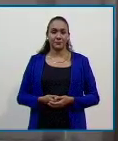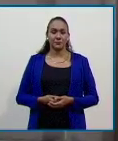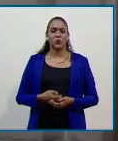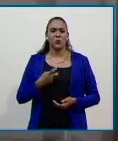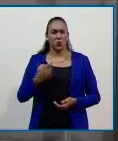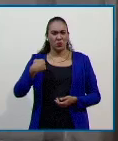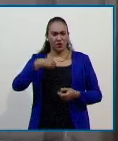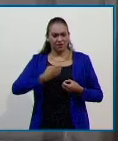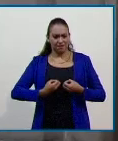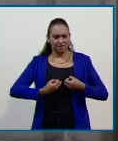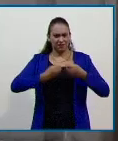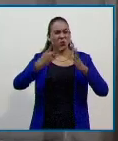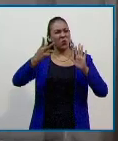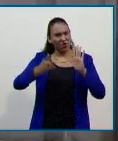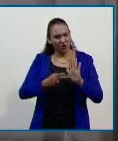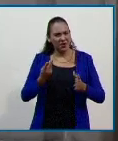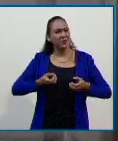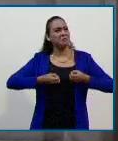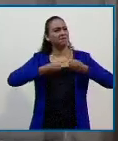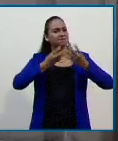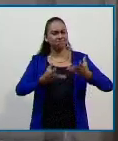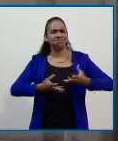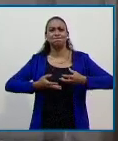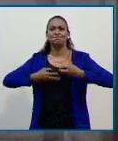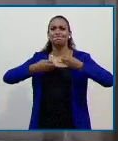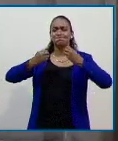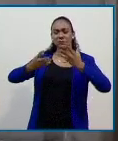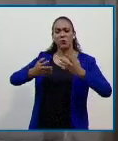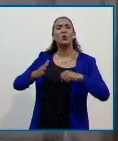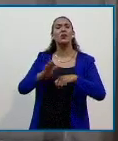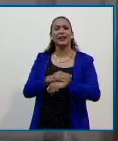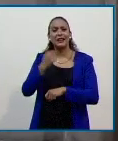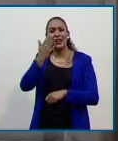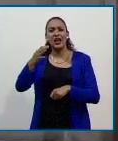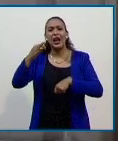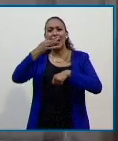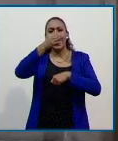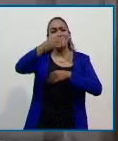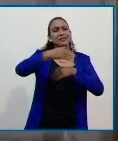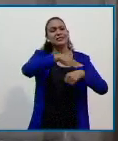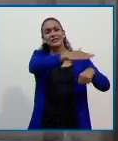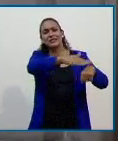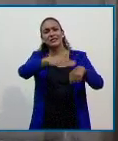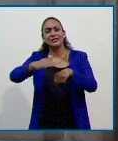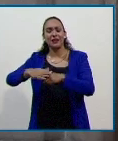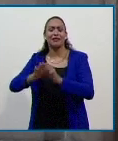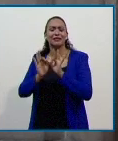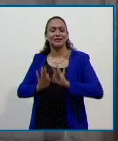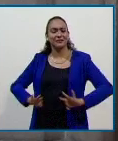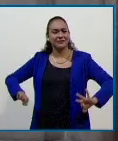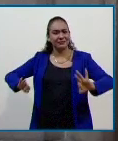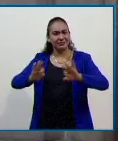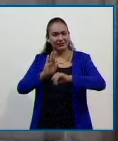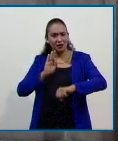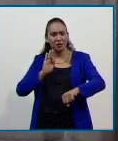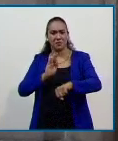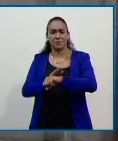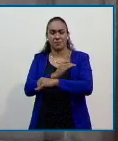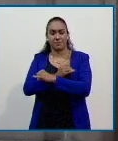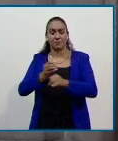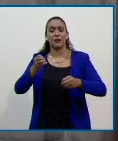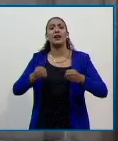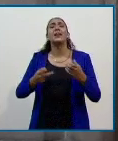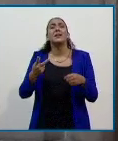la voz una vez más sobre las implicaciones que tendría vulnerar o perder